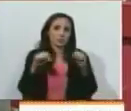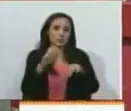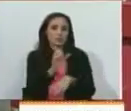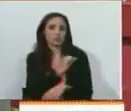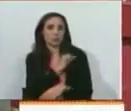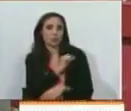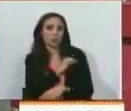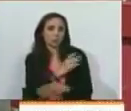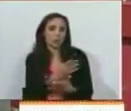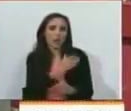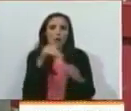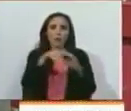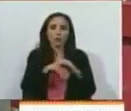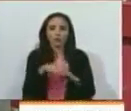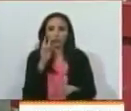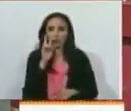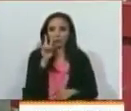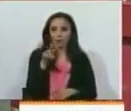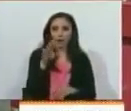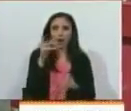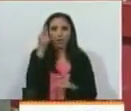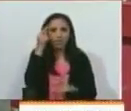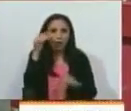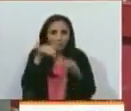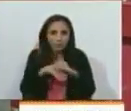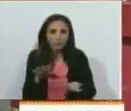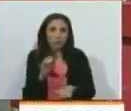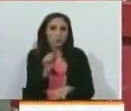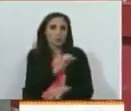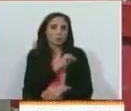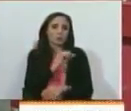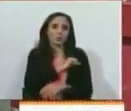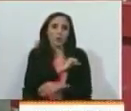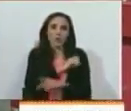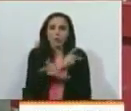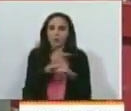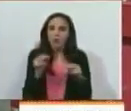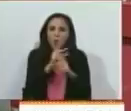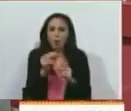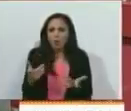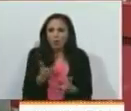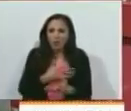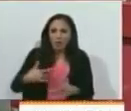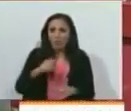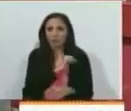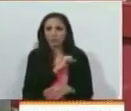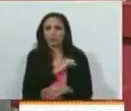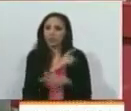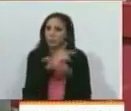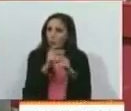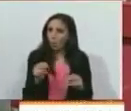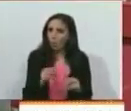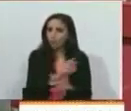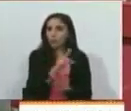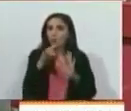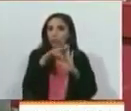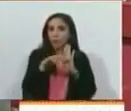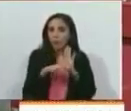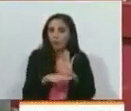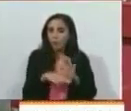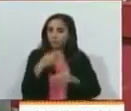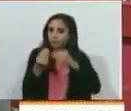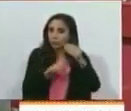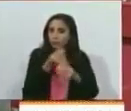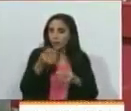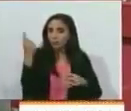así, elecciones, y los bichos brincaron y saltaron y dijeron que así es, si no se juega, no. Que ellos así no juegan,